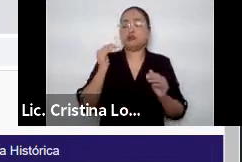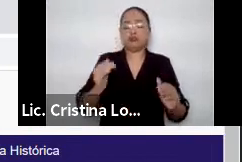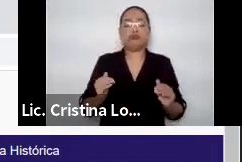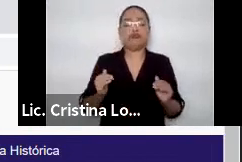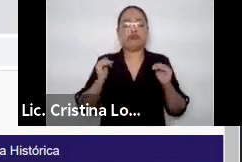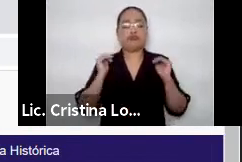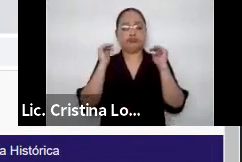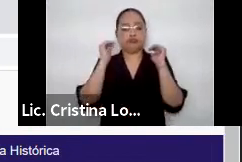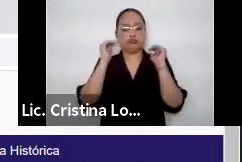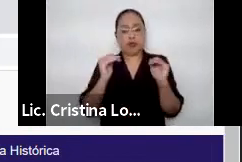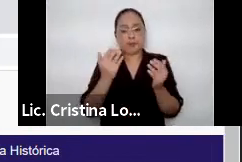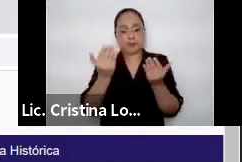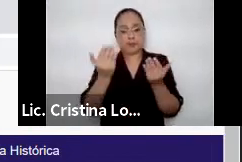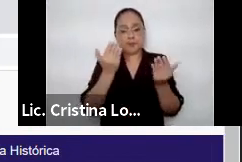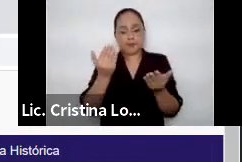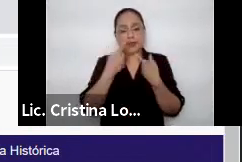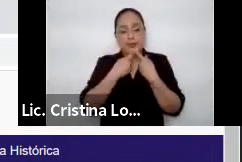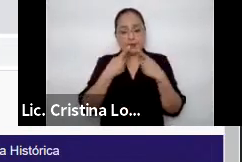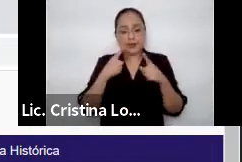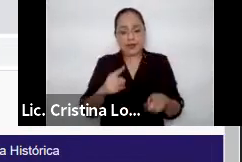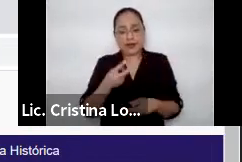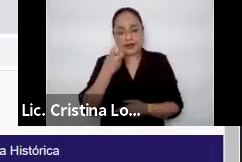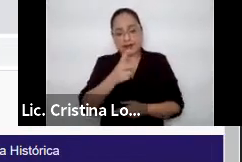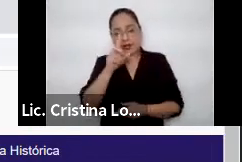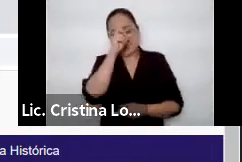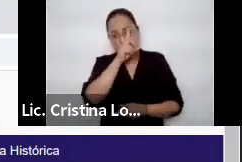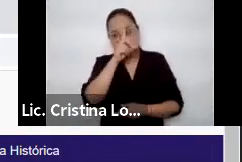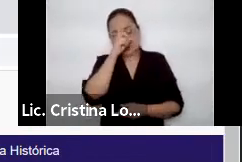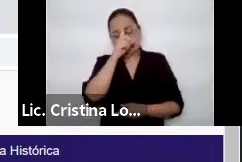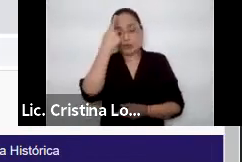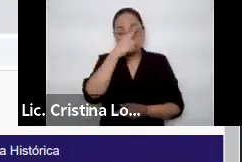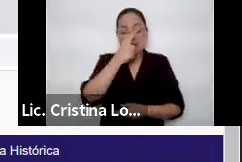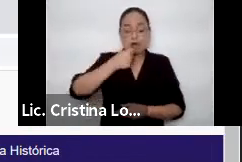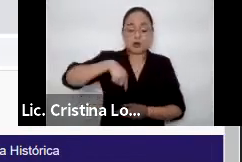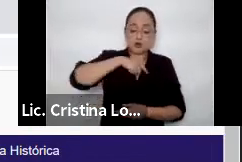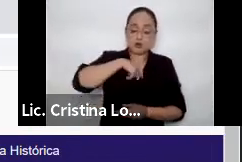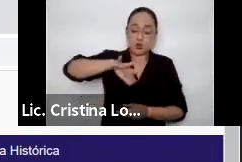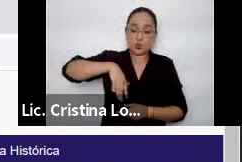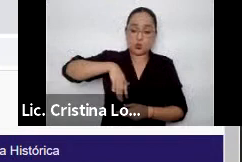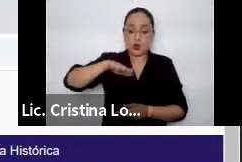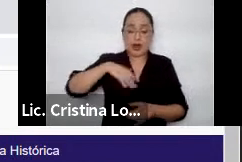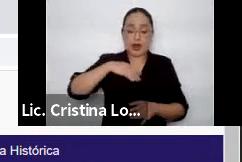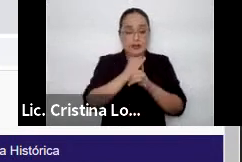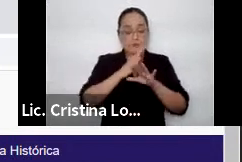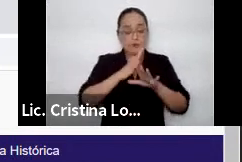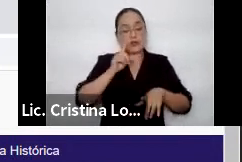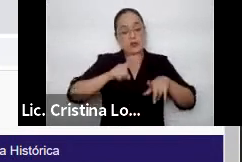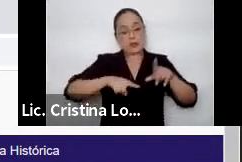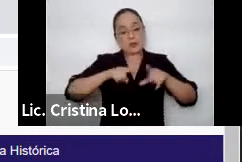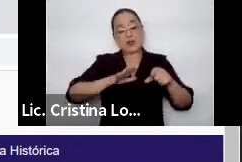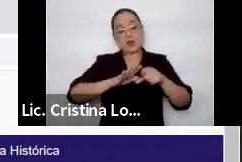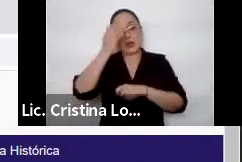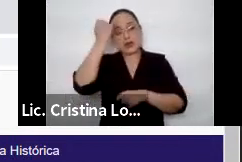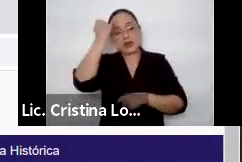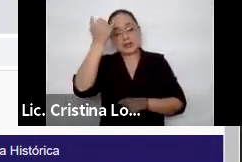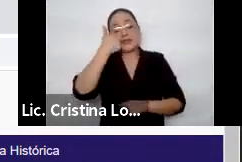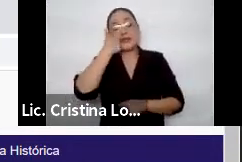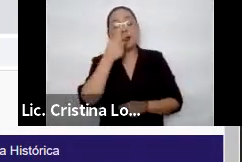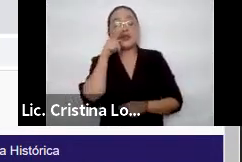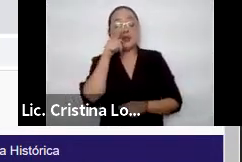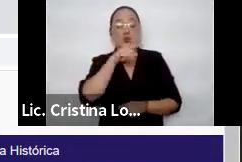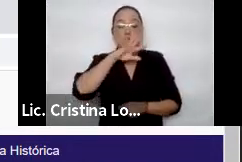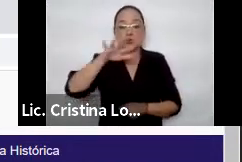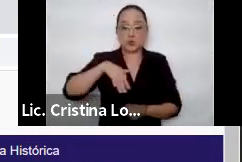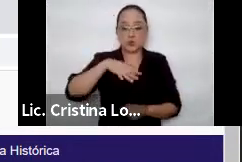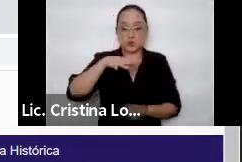la diferencia. Este sería un tip para realizar nuestra búsqueda dependiendo de los criterios que queremos